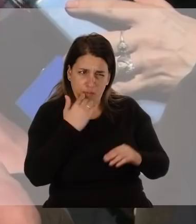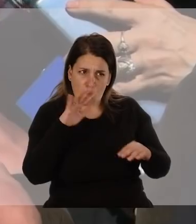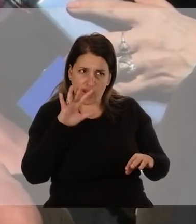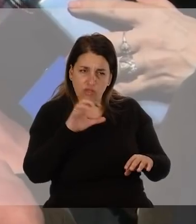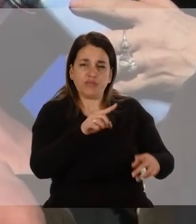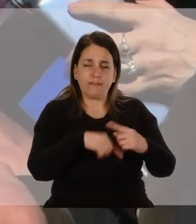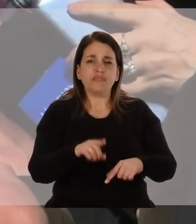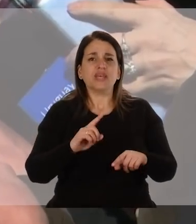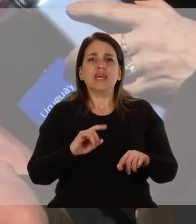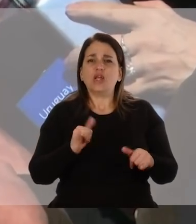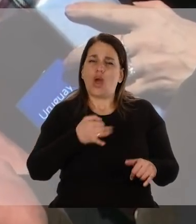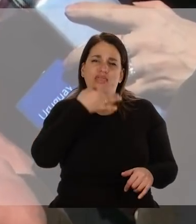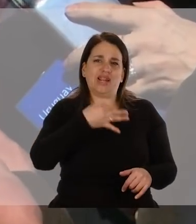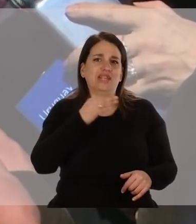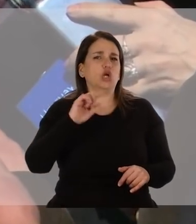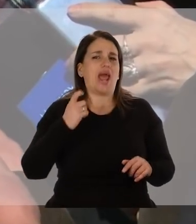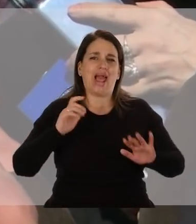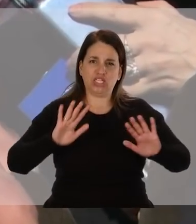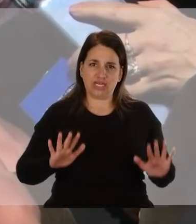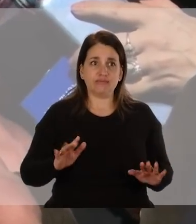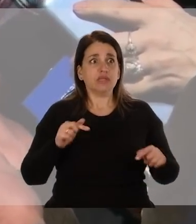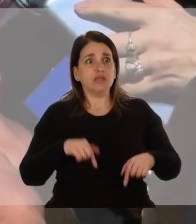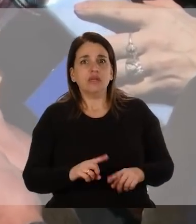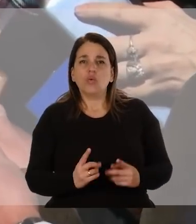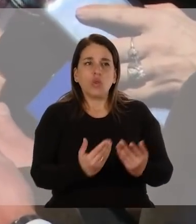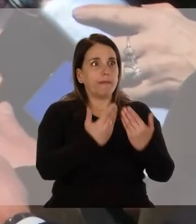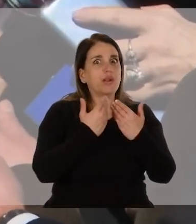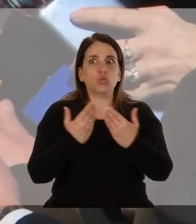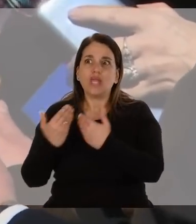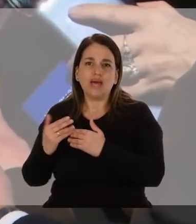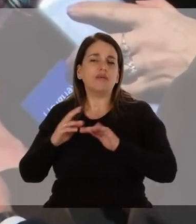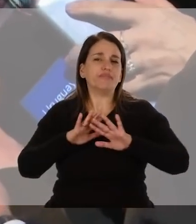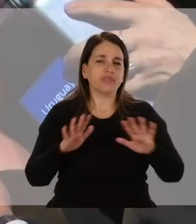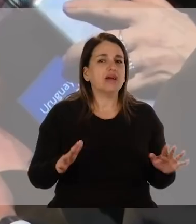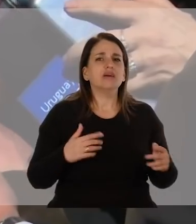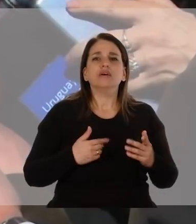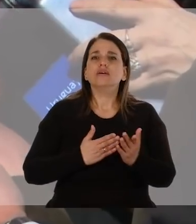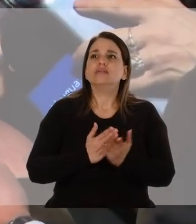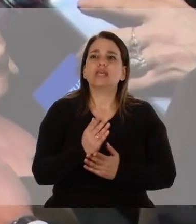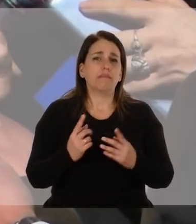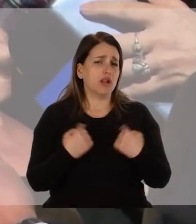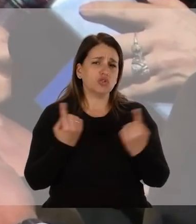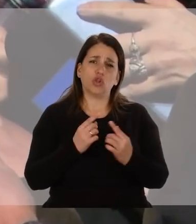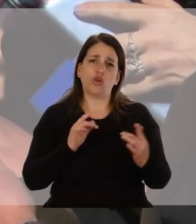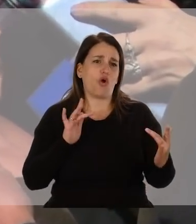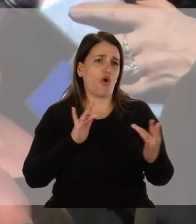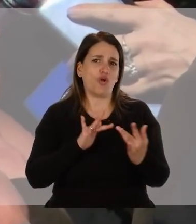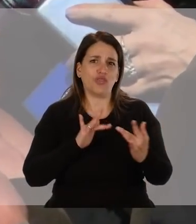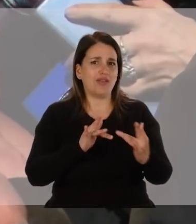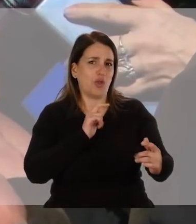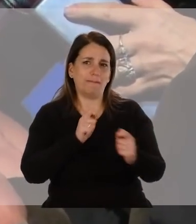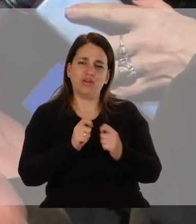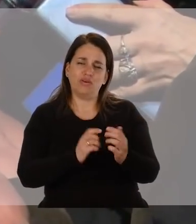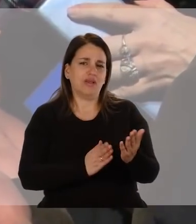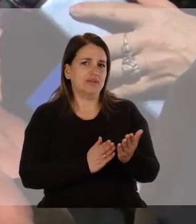me acuerdo si tú estabas, no, de que no hacía declaraciones ayer. Y me abordaron, sí. Me abordaron, y como que siempre nosotros hemos mantenido